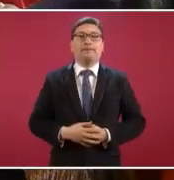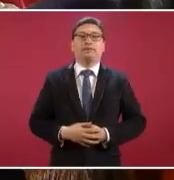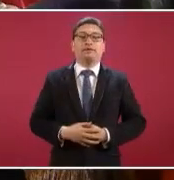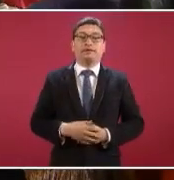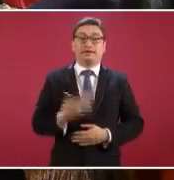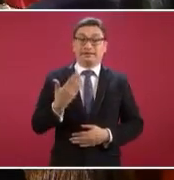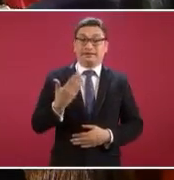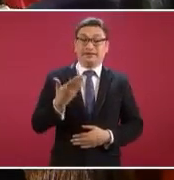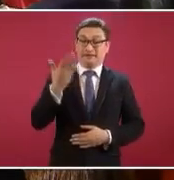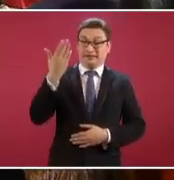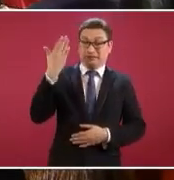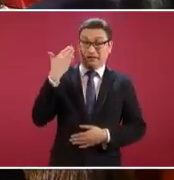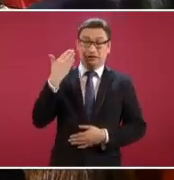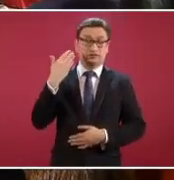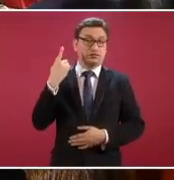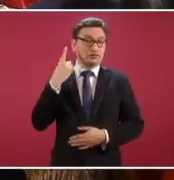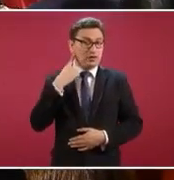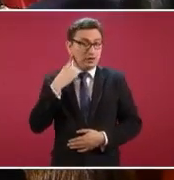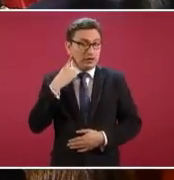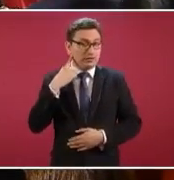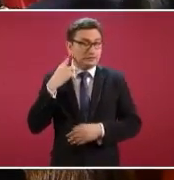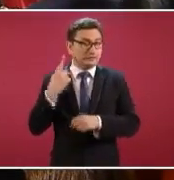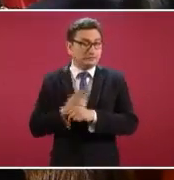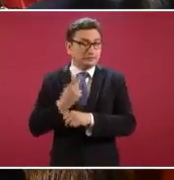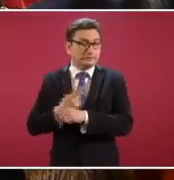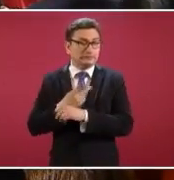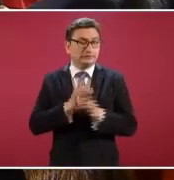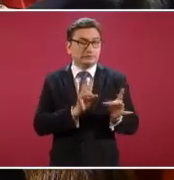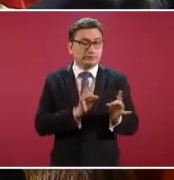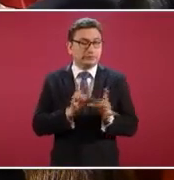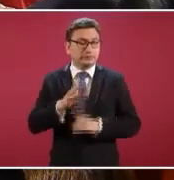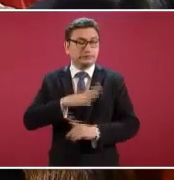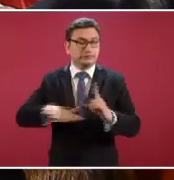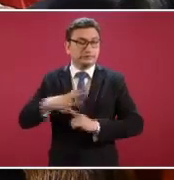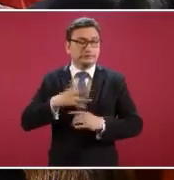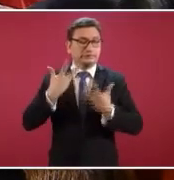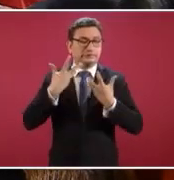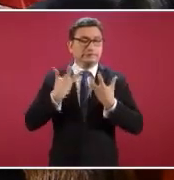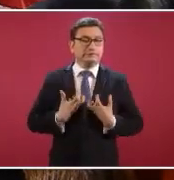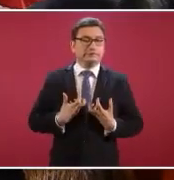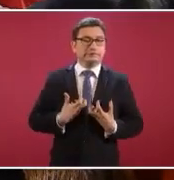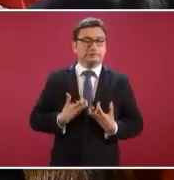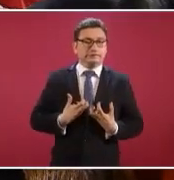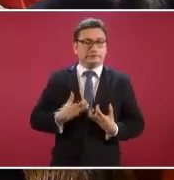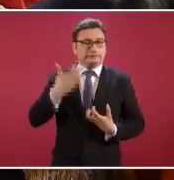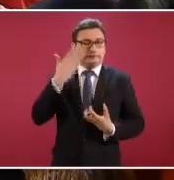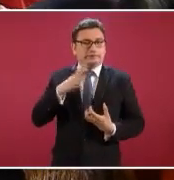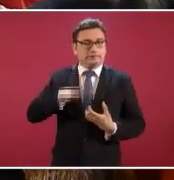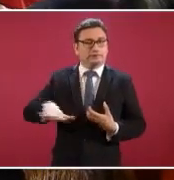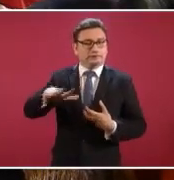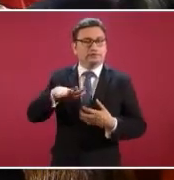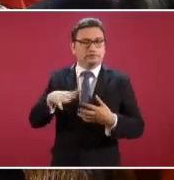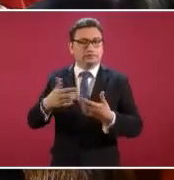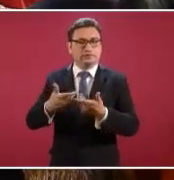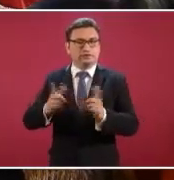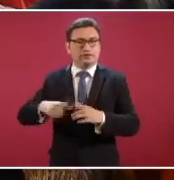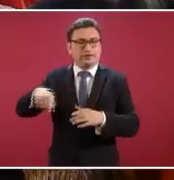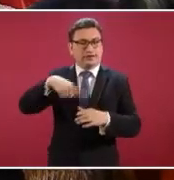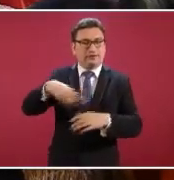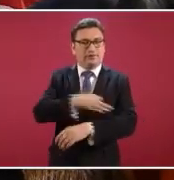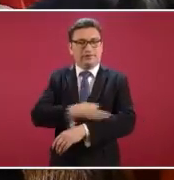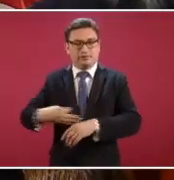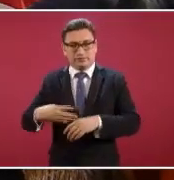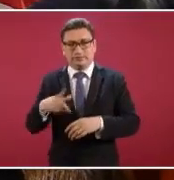supo de los acontecimientos trágicos del caso denominado la familia